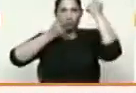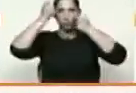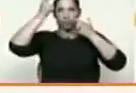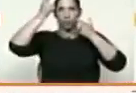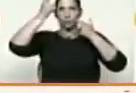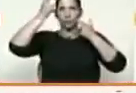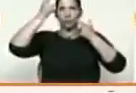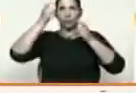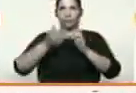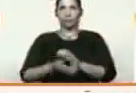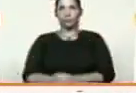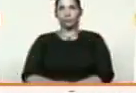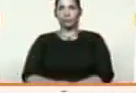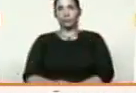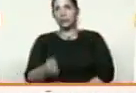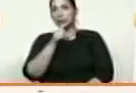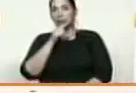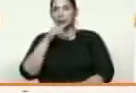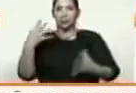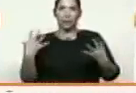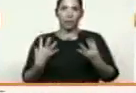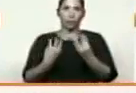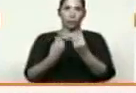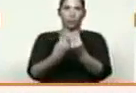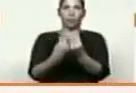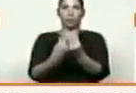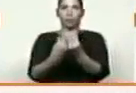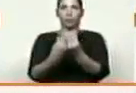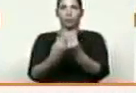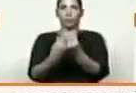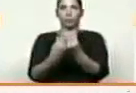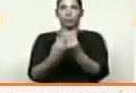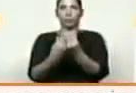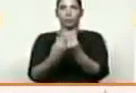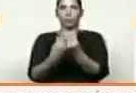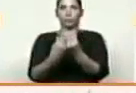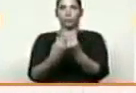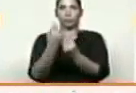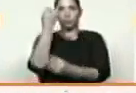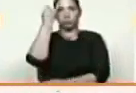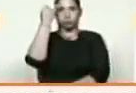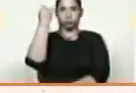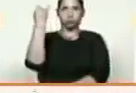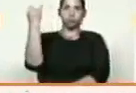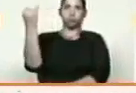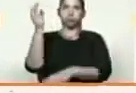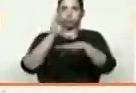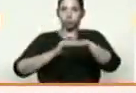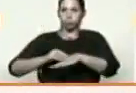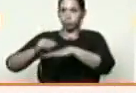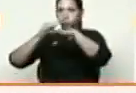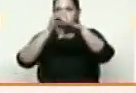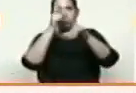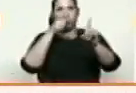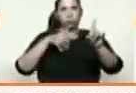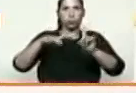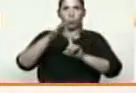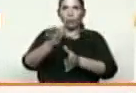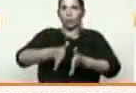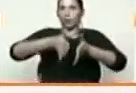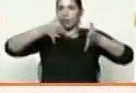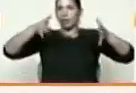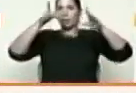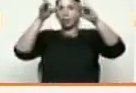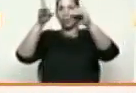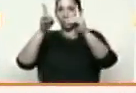de quienes lo acompañaron fundacionalmente en la idea de convocar al pueblo para las grandes